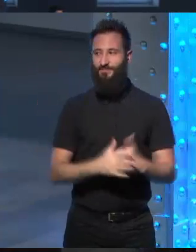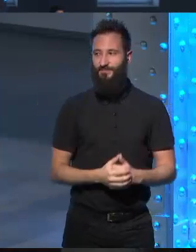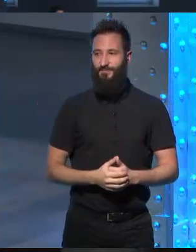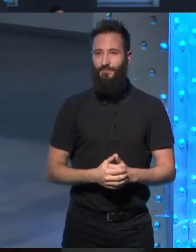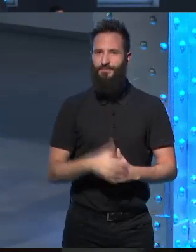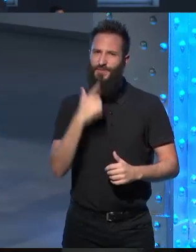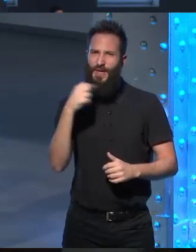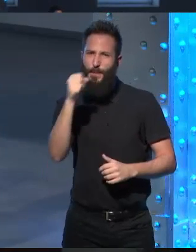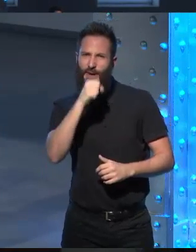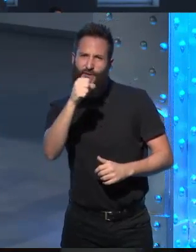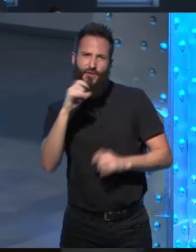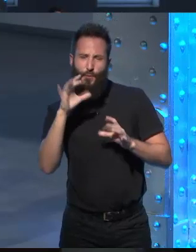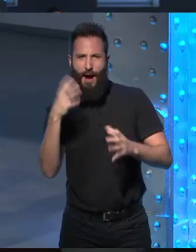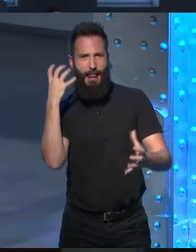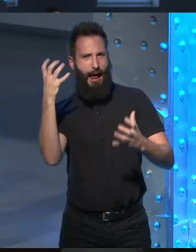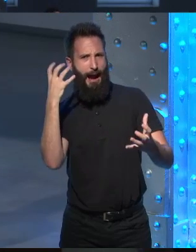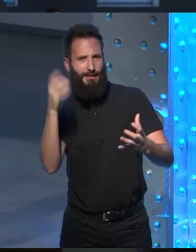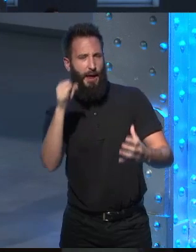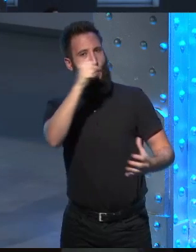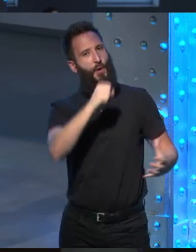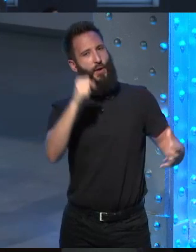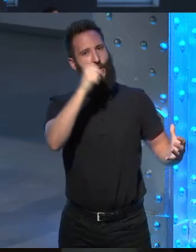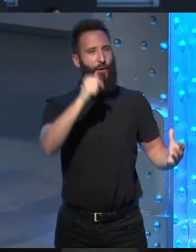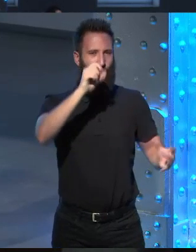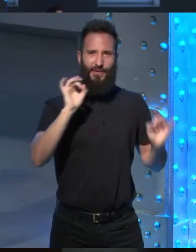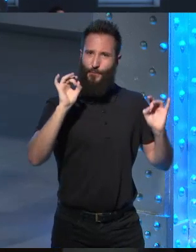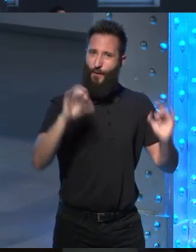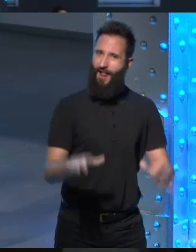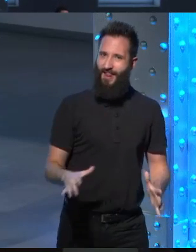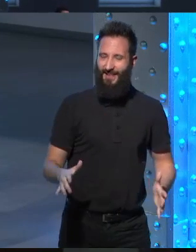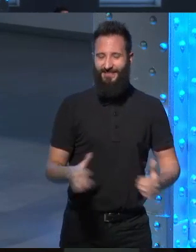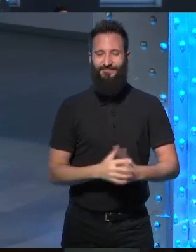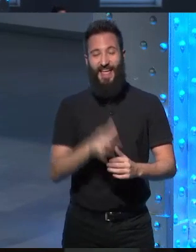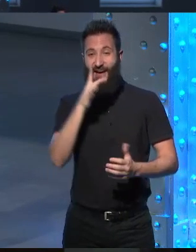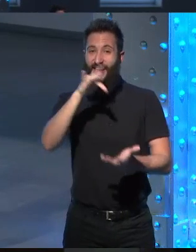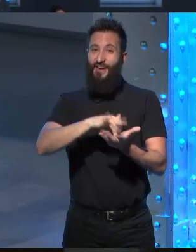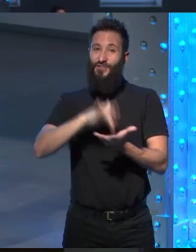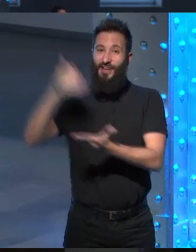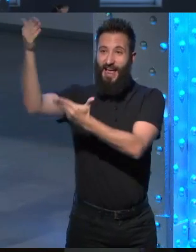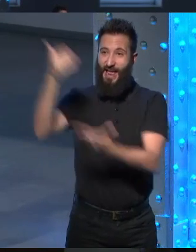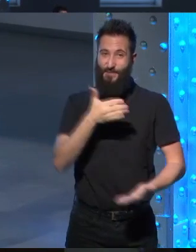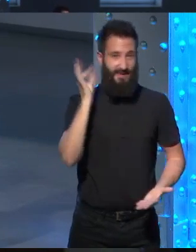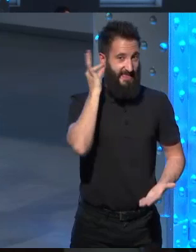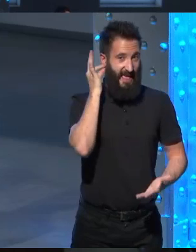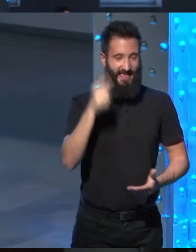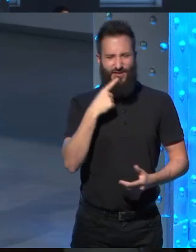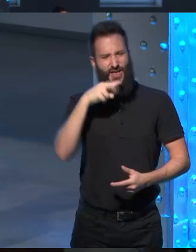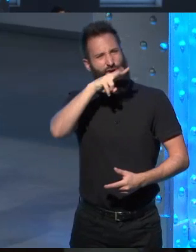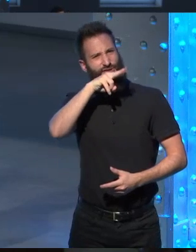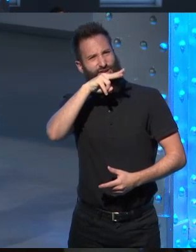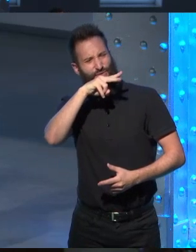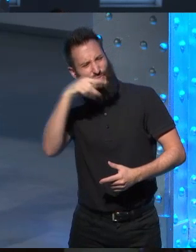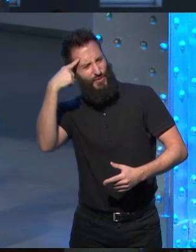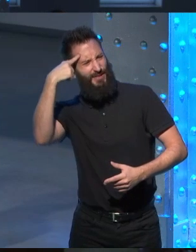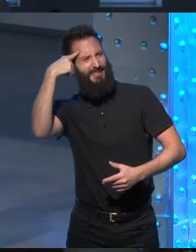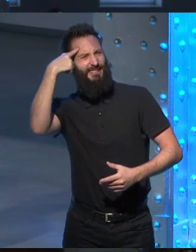Has cogido el micrófono así como con arte musical, ¿eh? Bueno, nuestra siguiente invitada sabe mucho de narrativa porque